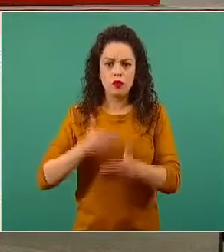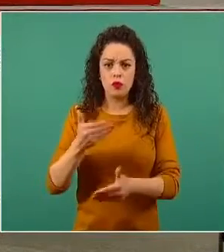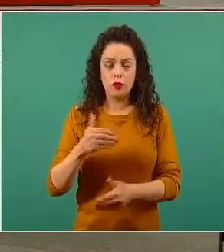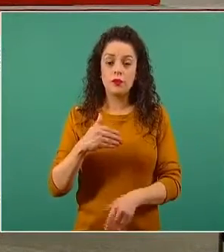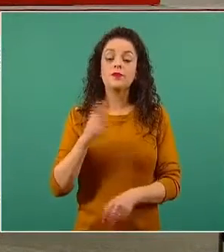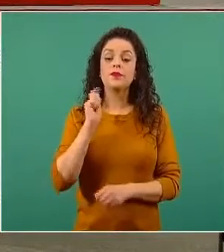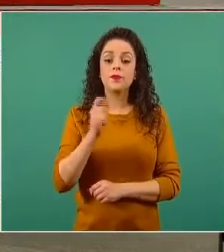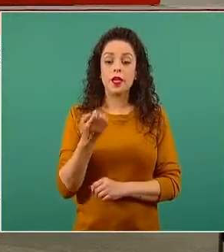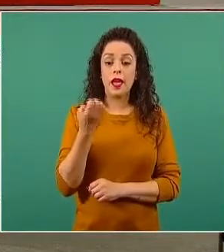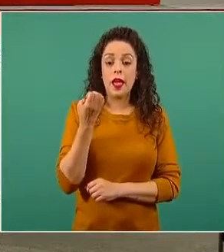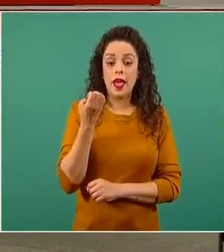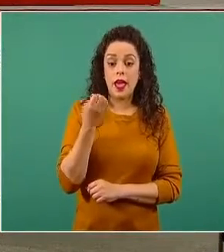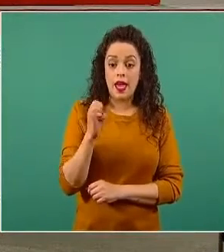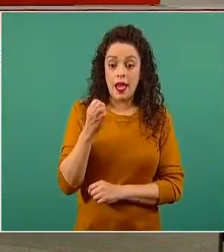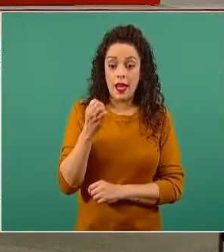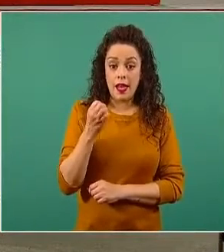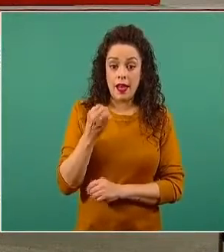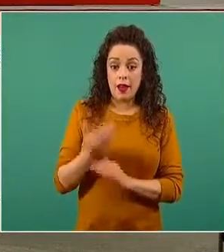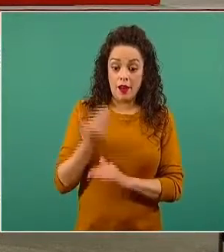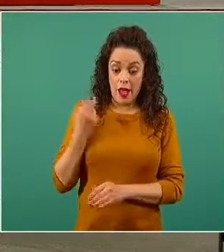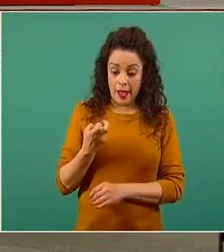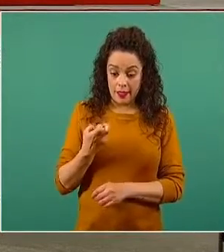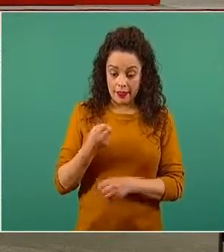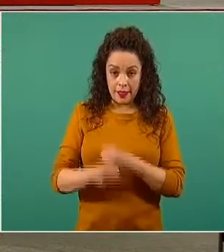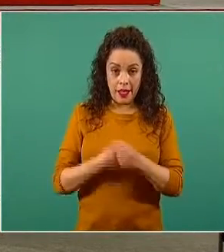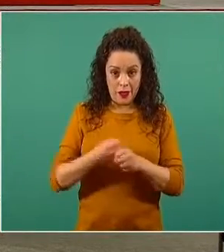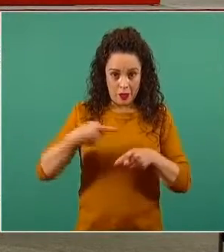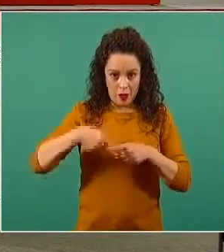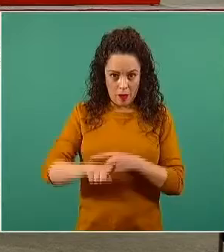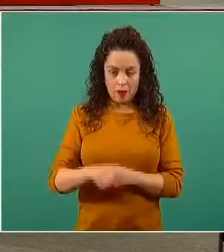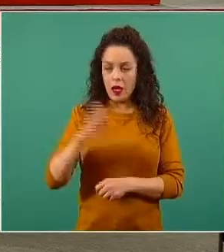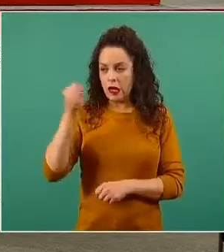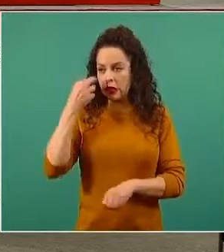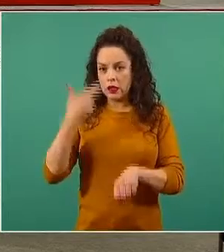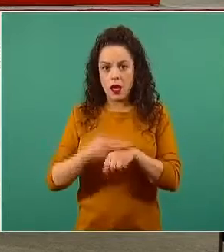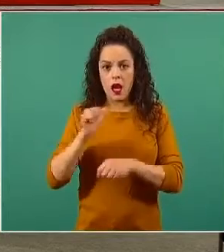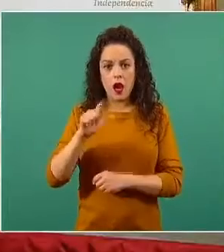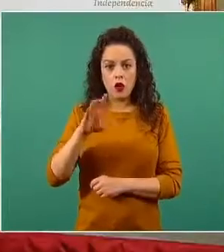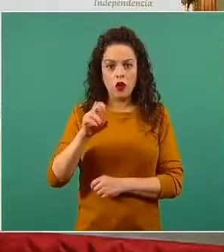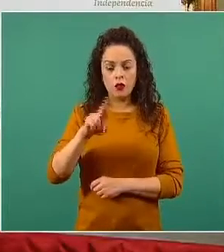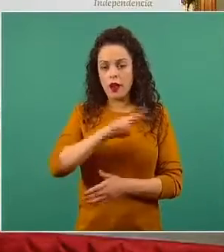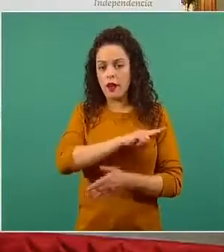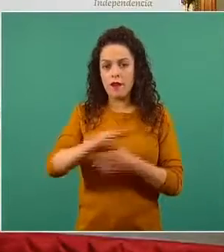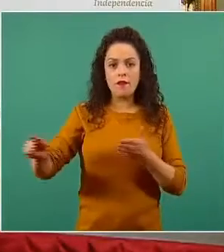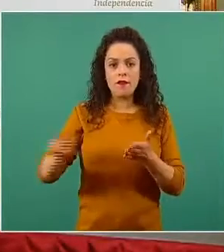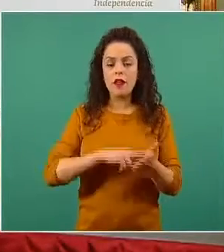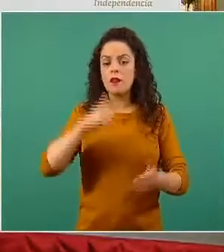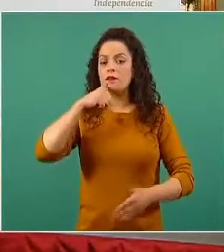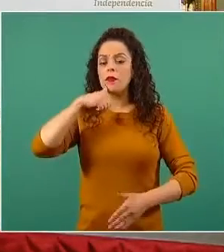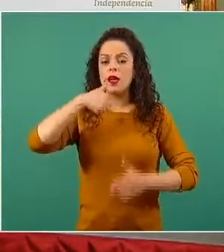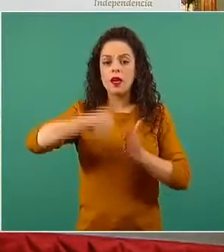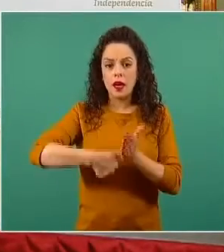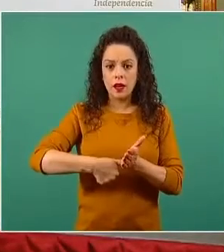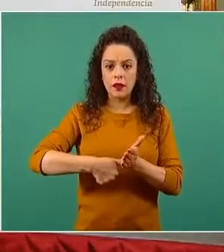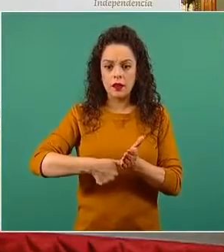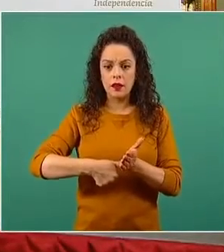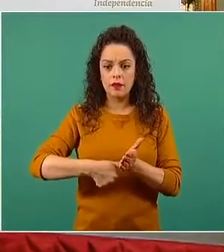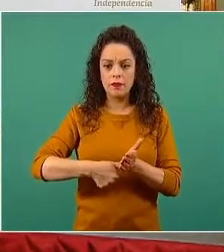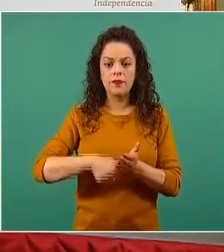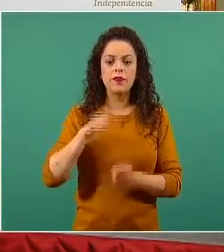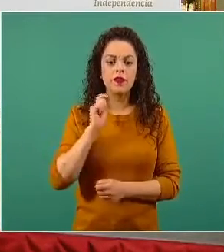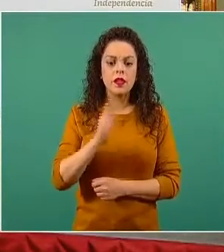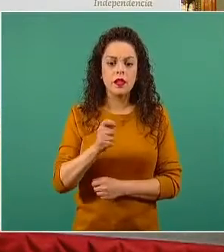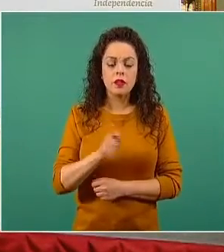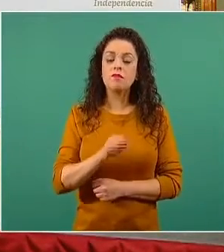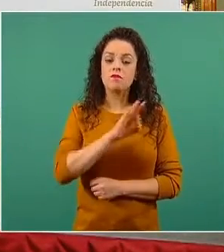próximo pasado, al inicio de este año, el secretario Alcocer firmó una carta de intención en la que se abrían